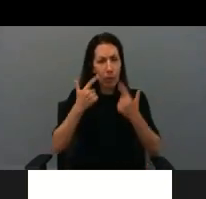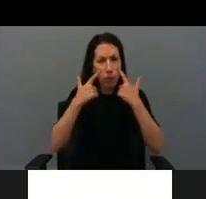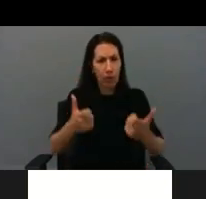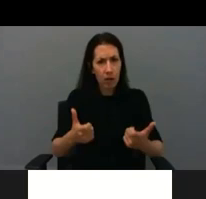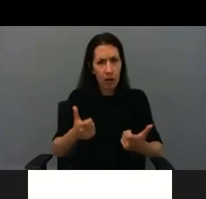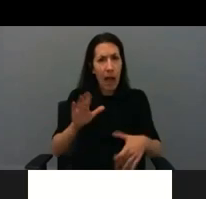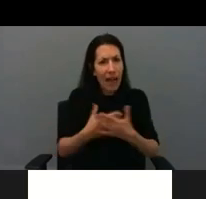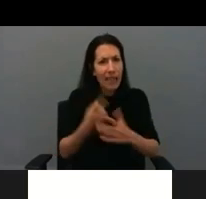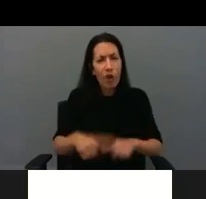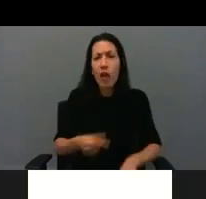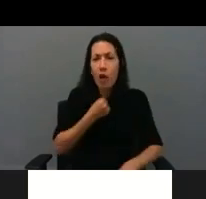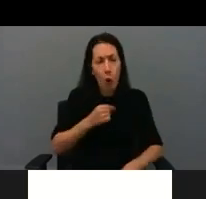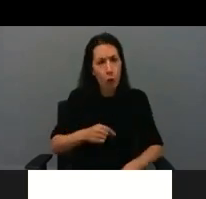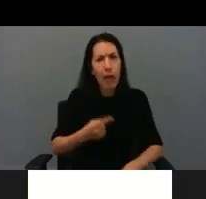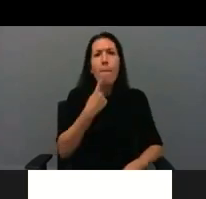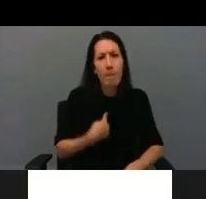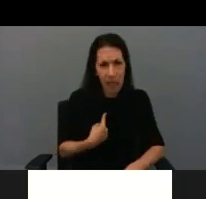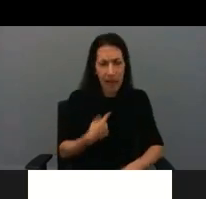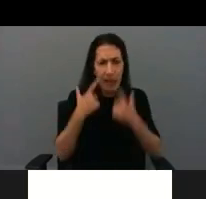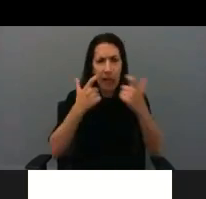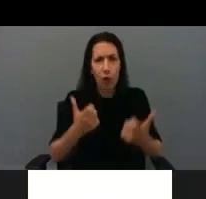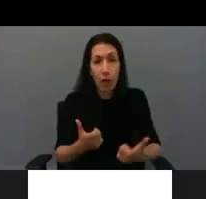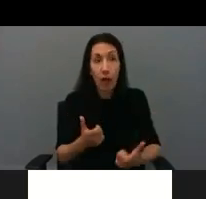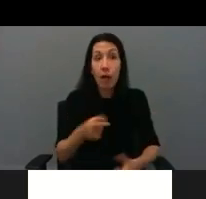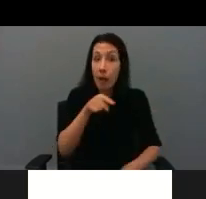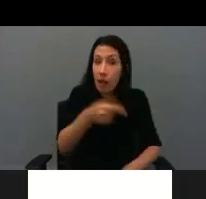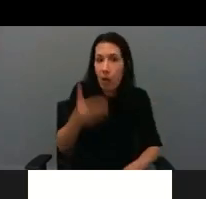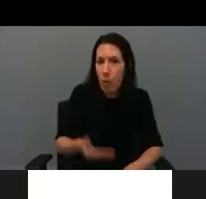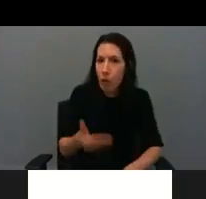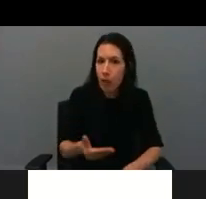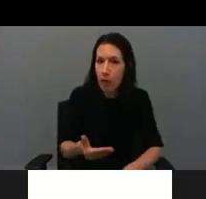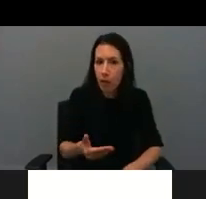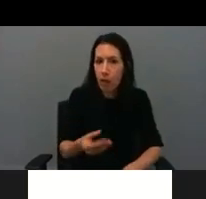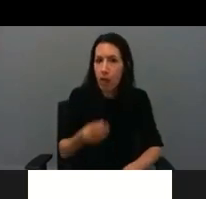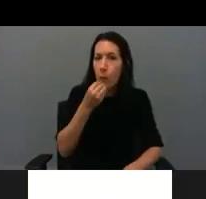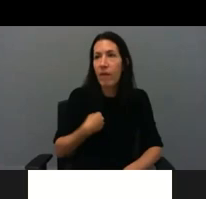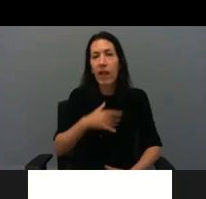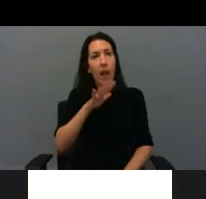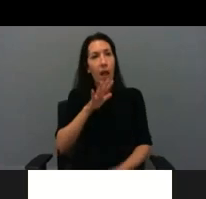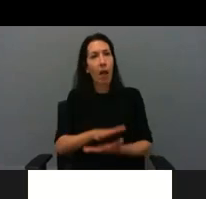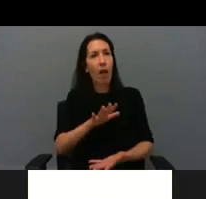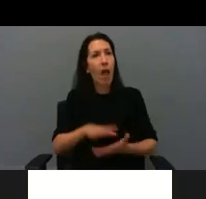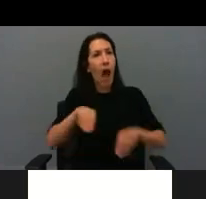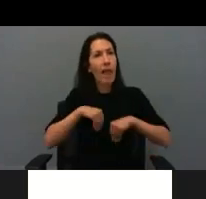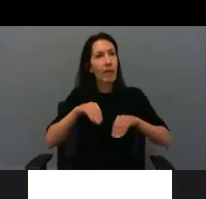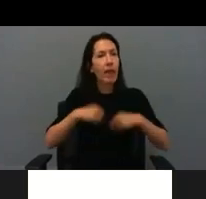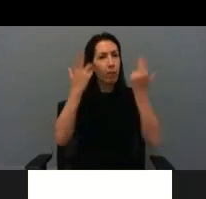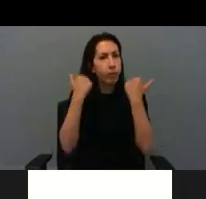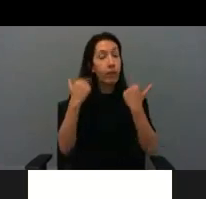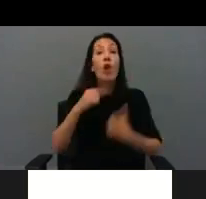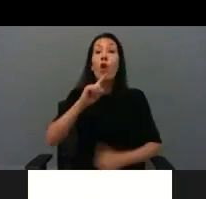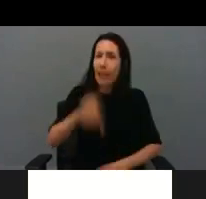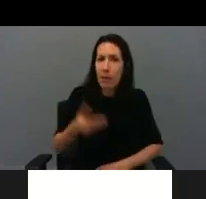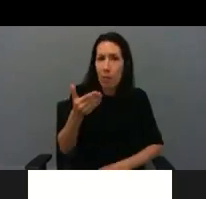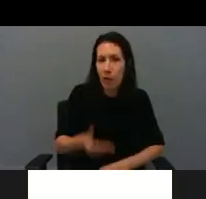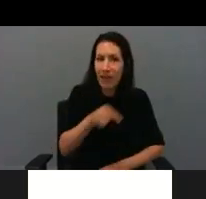es importante. Está bien que no sea berrinchuda en cada situación, pero es importante